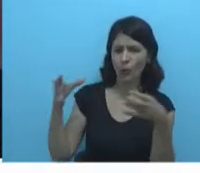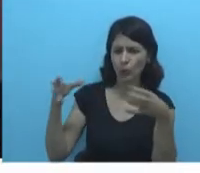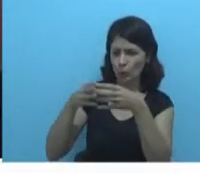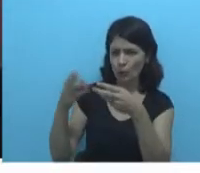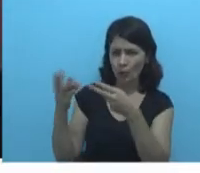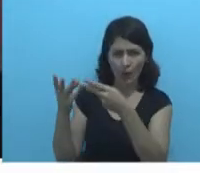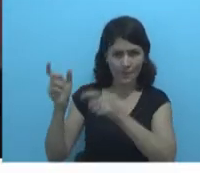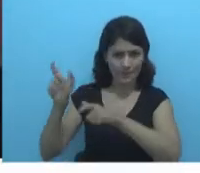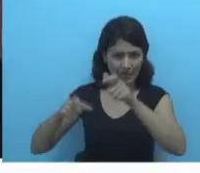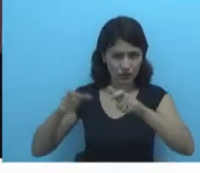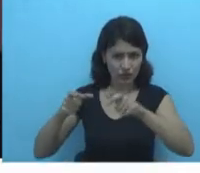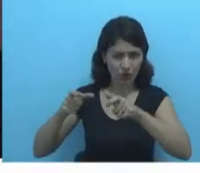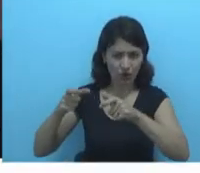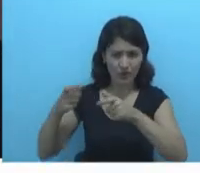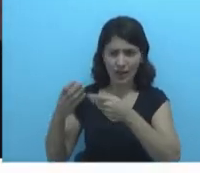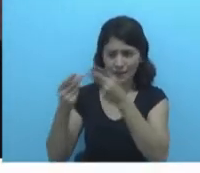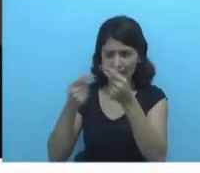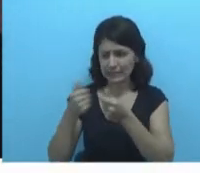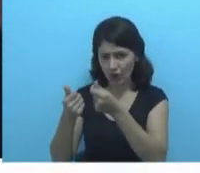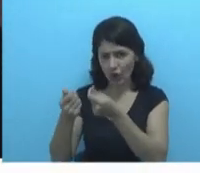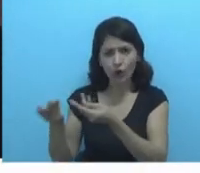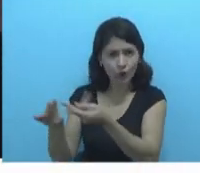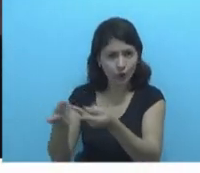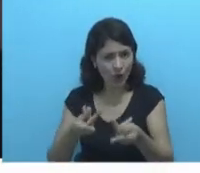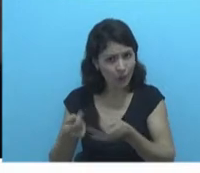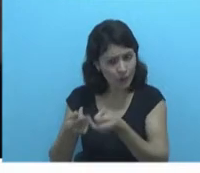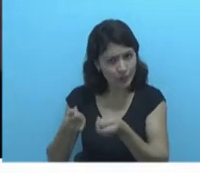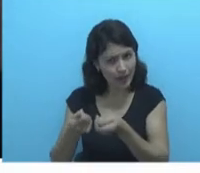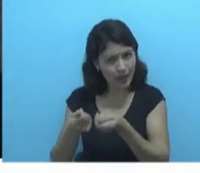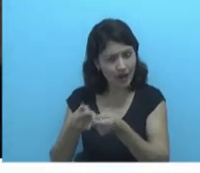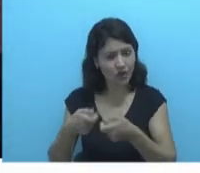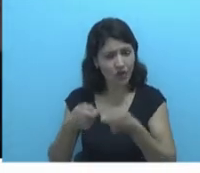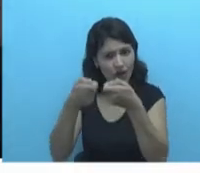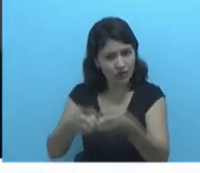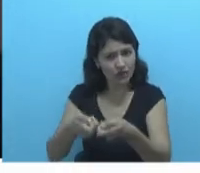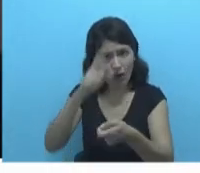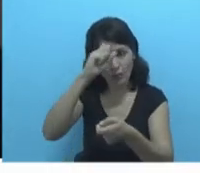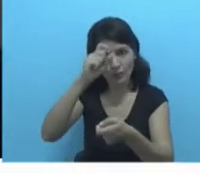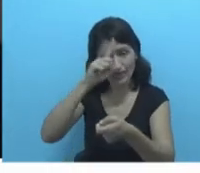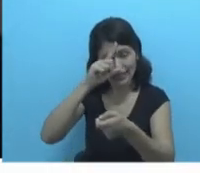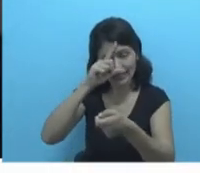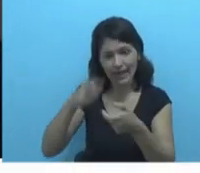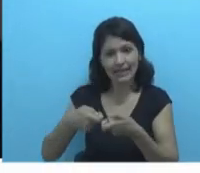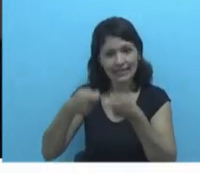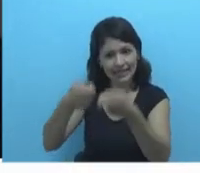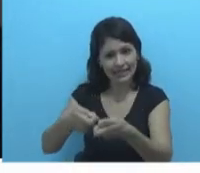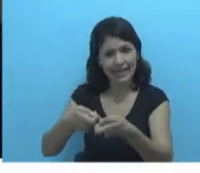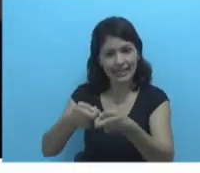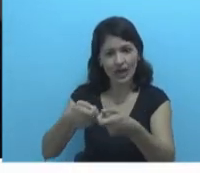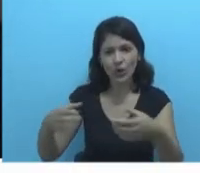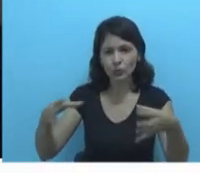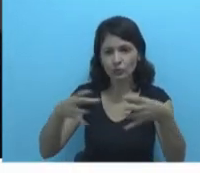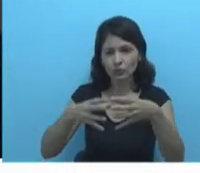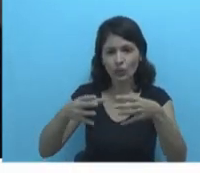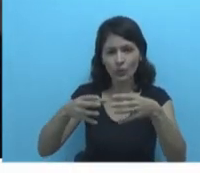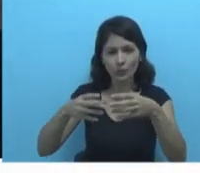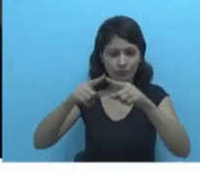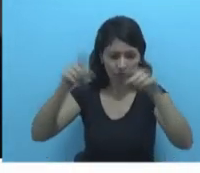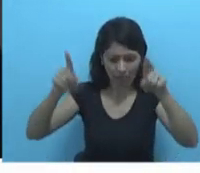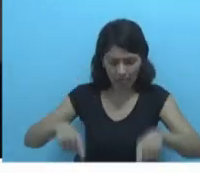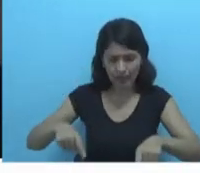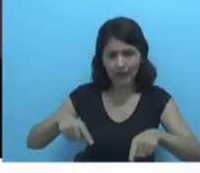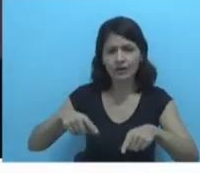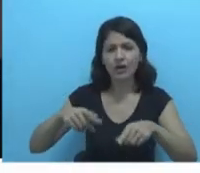de empresarios y productores agropecuarios del sur de Santa Fe donaron al Hospital de Rufino una planta de oxígeno de tipo